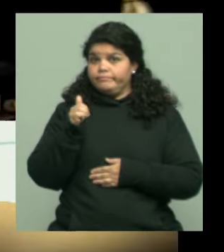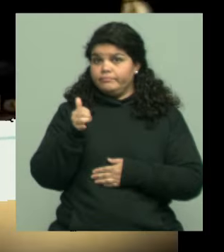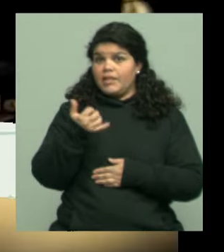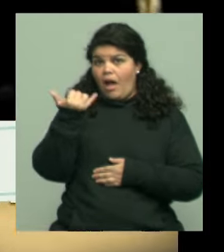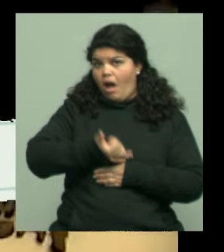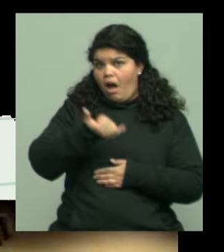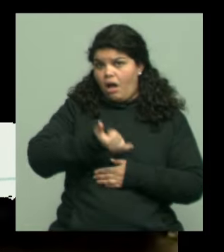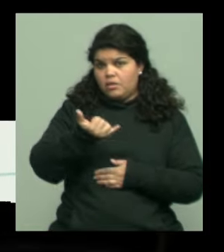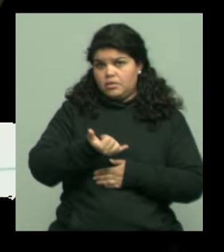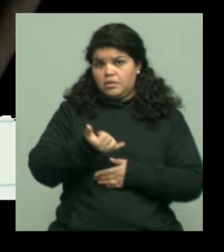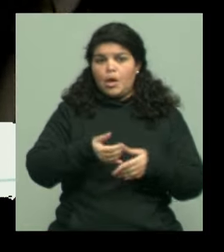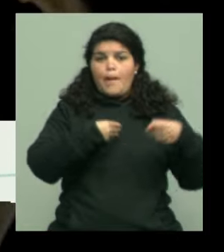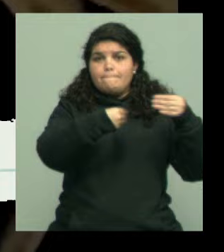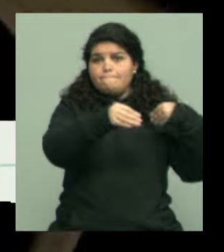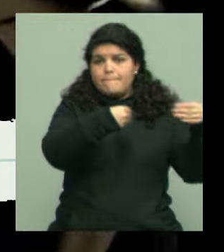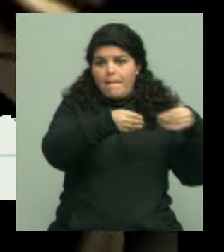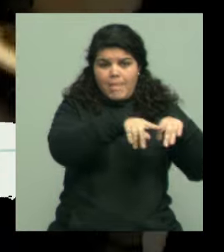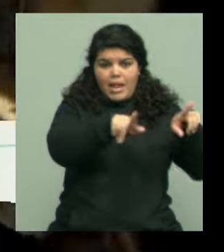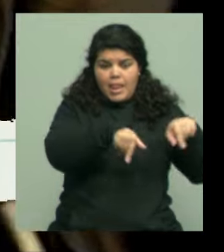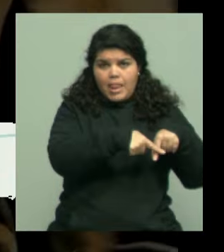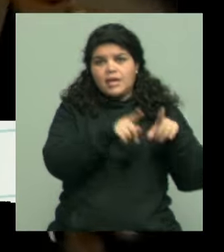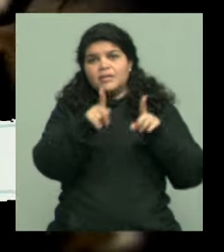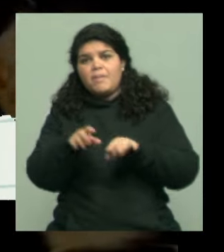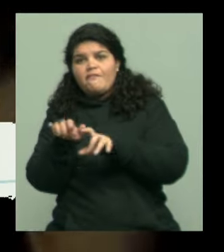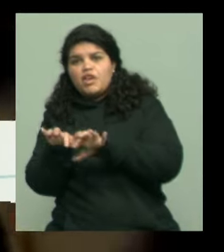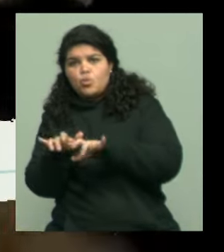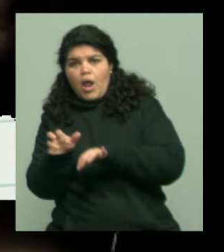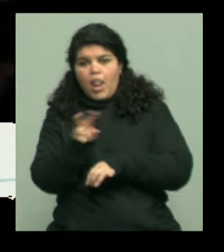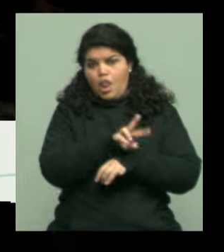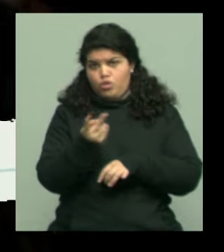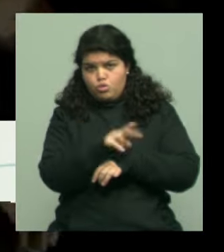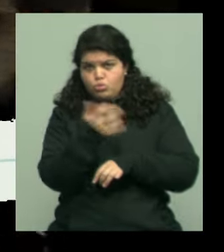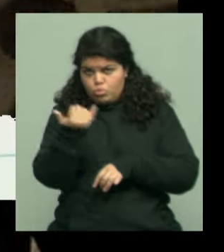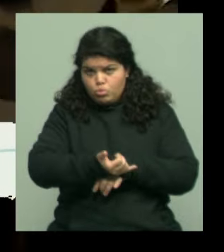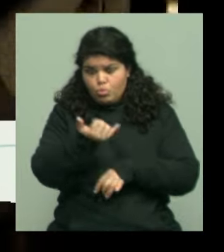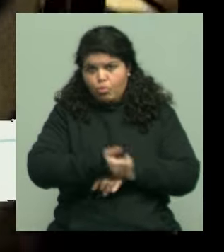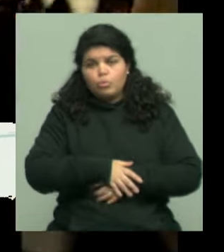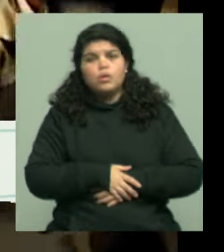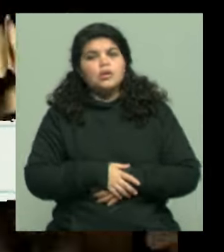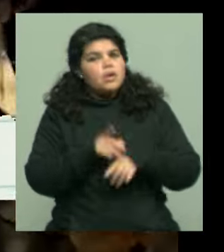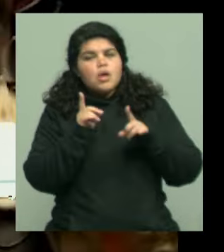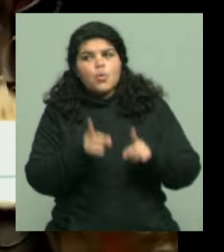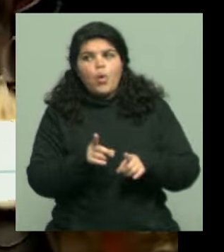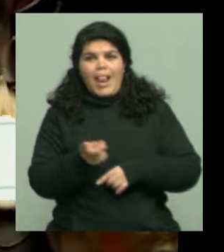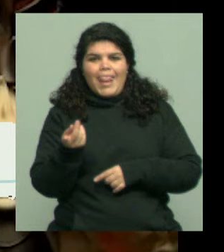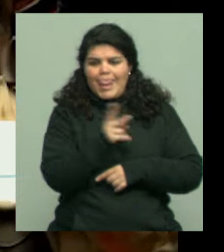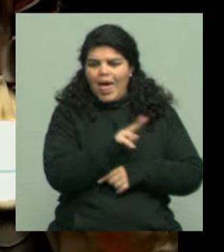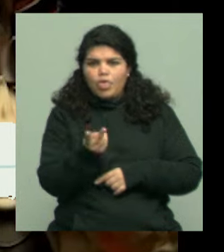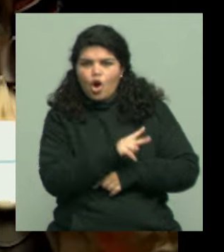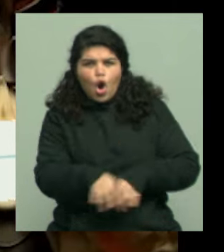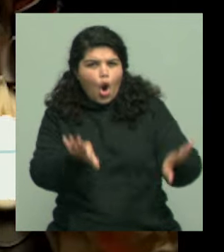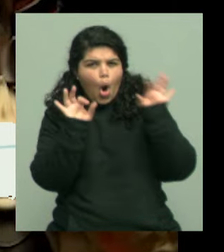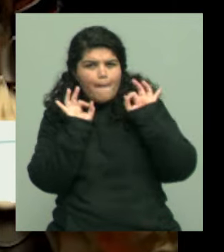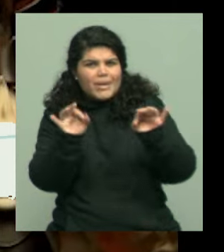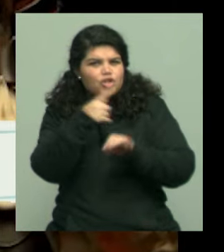versiones. Está la versión digital y la versión física. Las dos tienen mucho desarrollo, si bien no está completamente terminado, las dos ya se pueden jugar, las